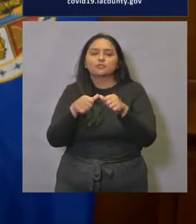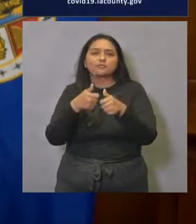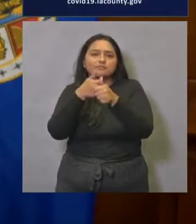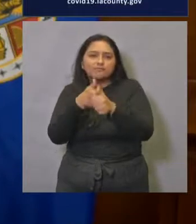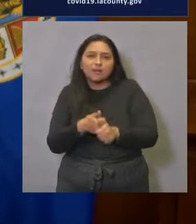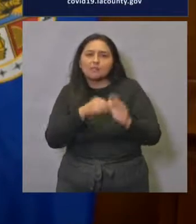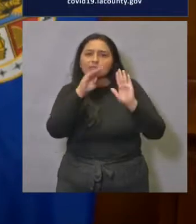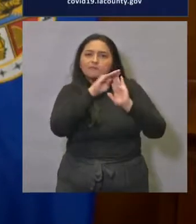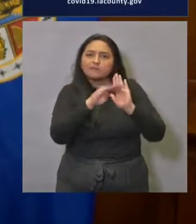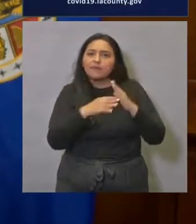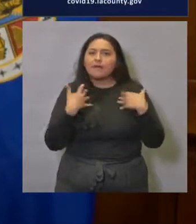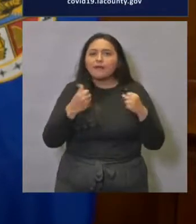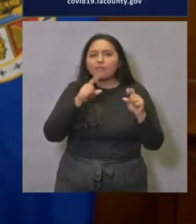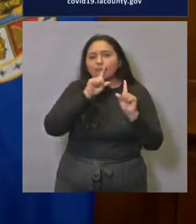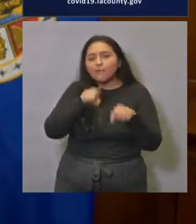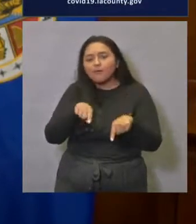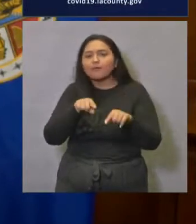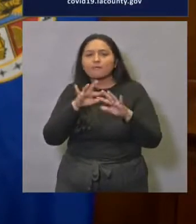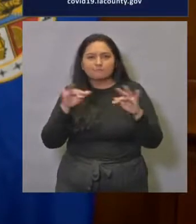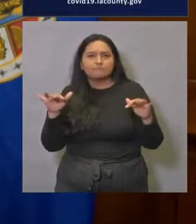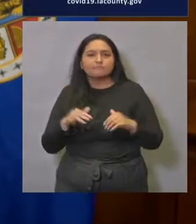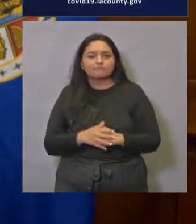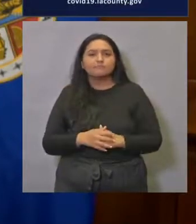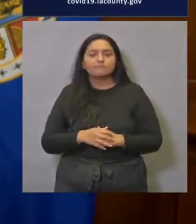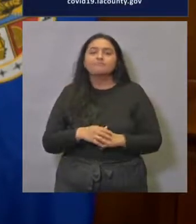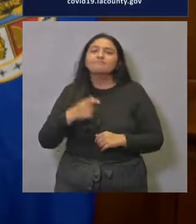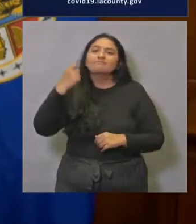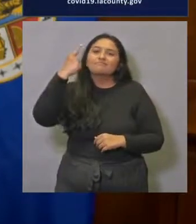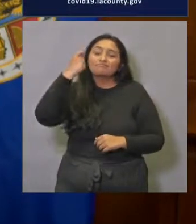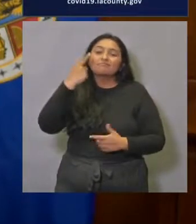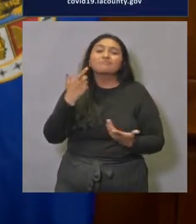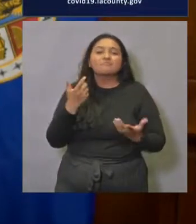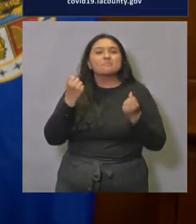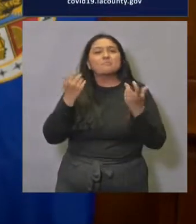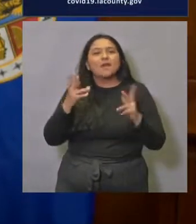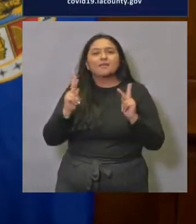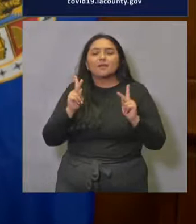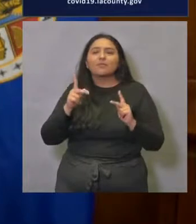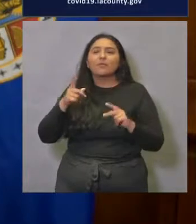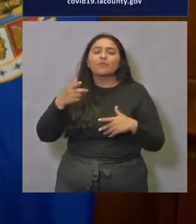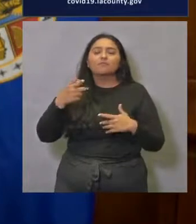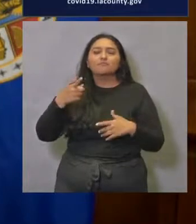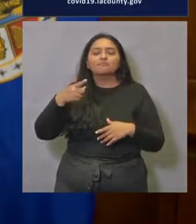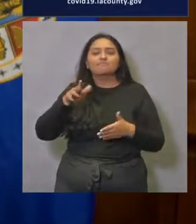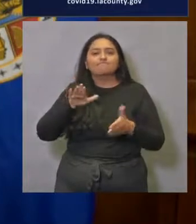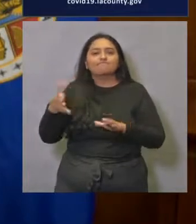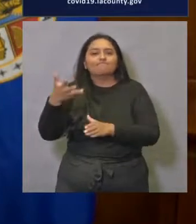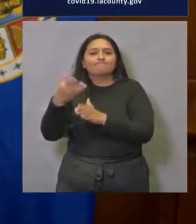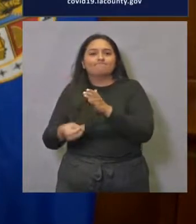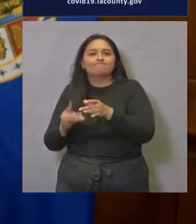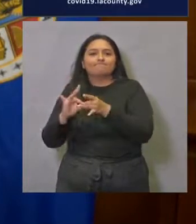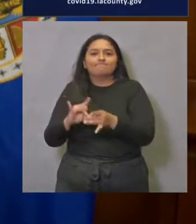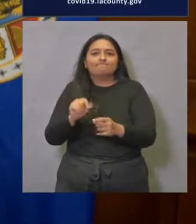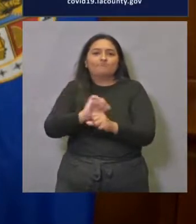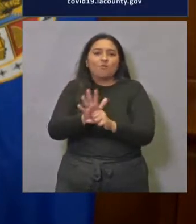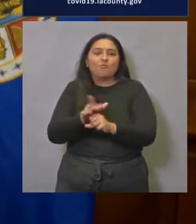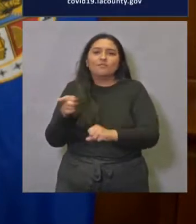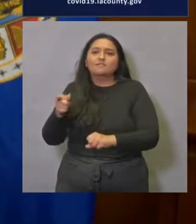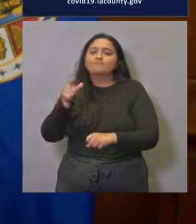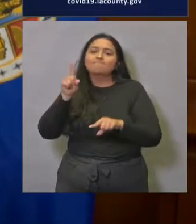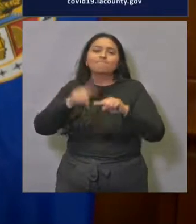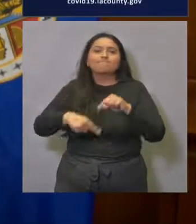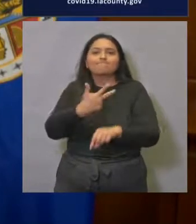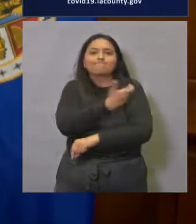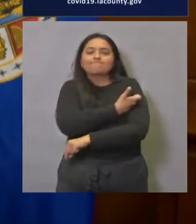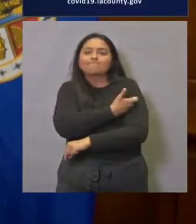reconocemos que para miles de personas en el condado, la vacuna no llegó en tiempo. En el condado de Los Ángeles,